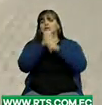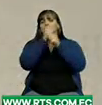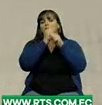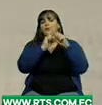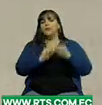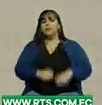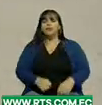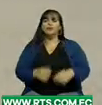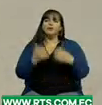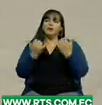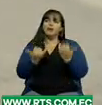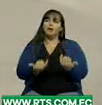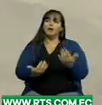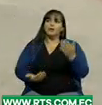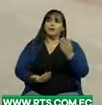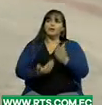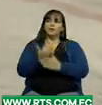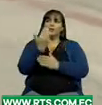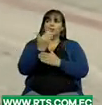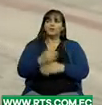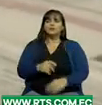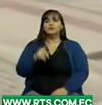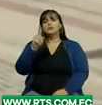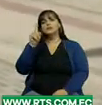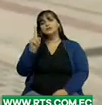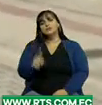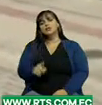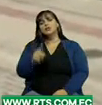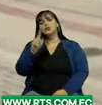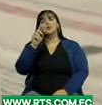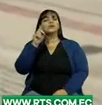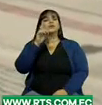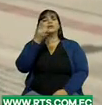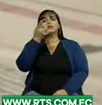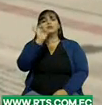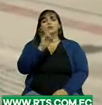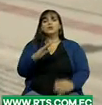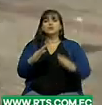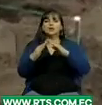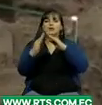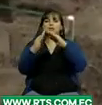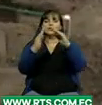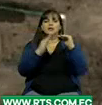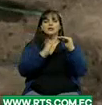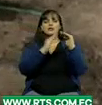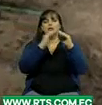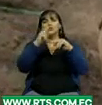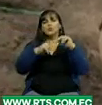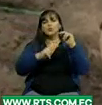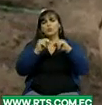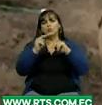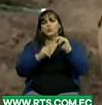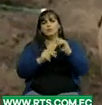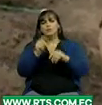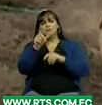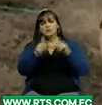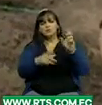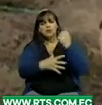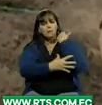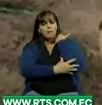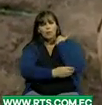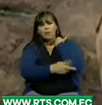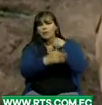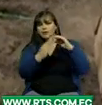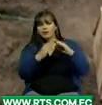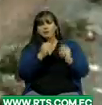soluciones habitacionales para personas de bajos recursos y personas con discapacidad. En este sentido, los gestores han trabajado